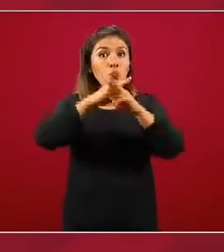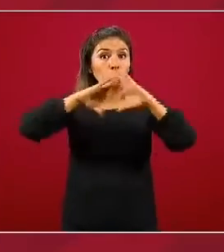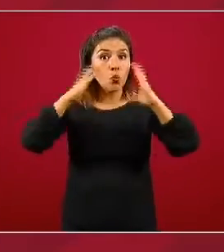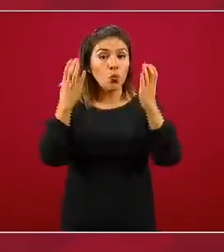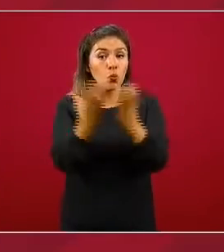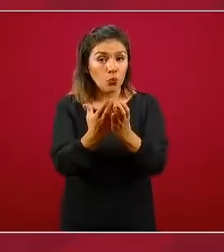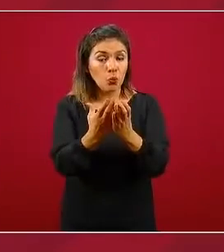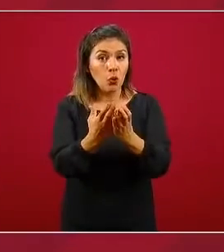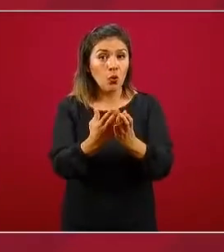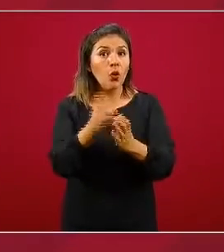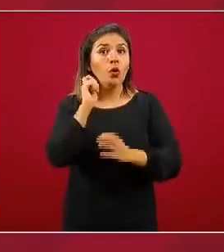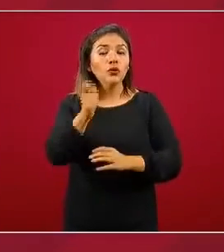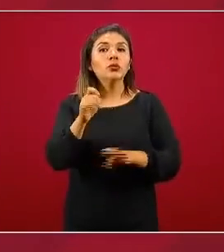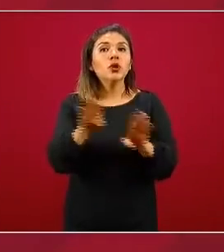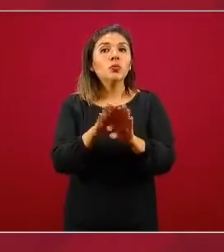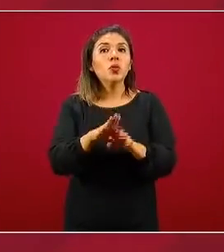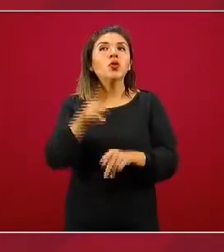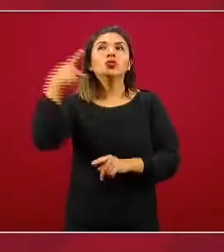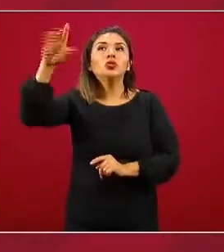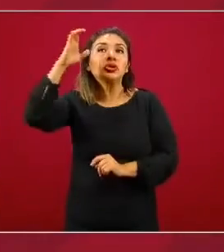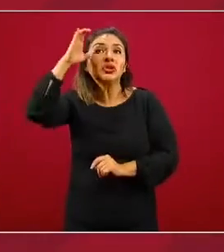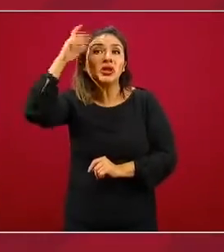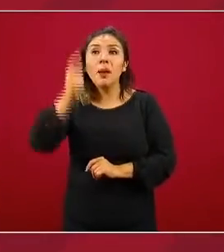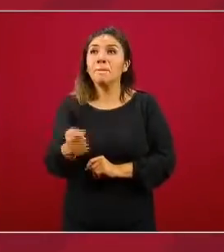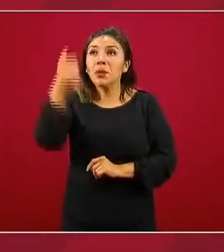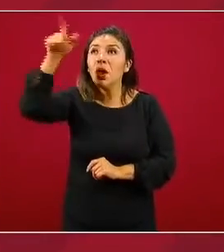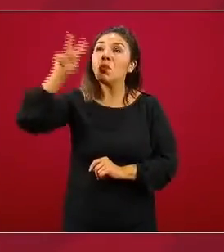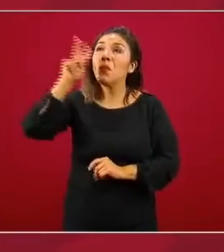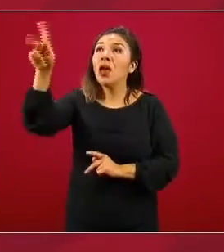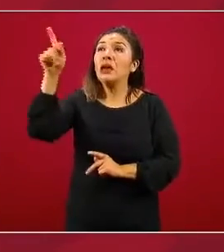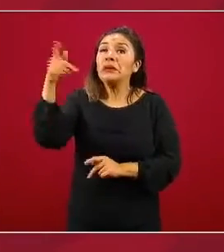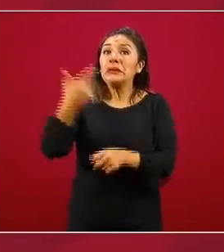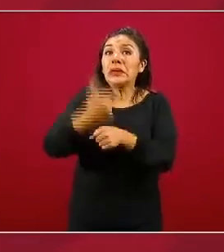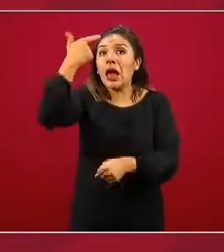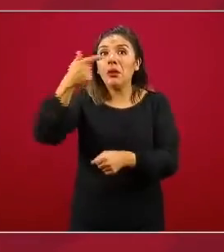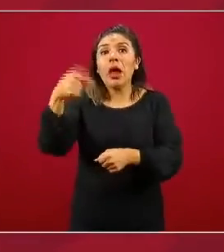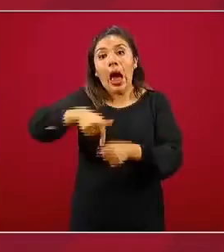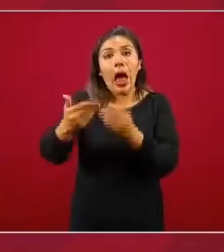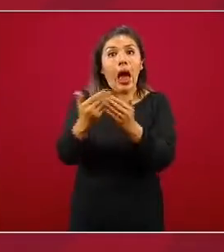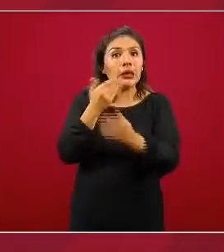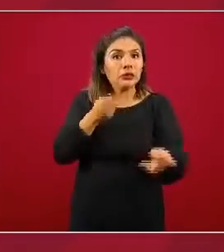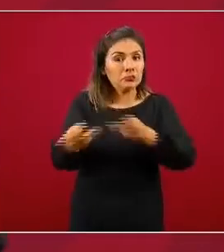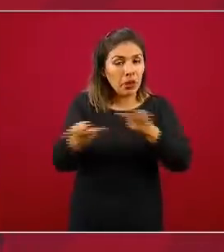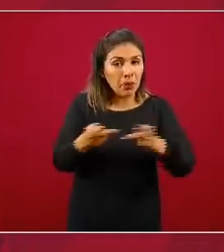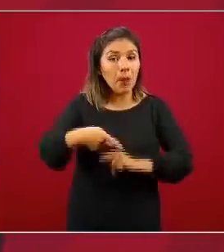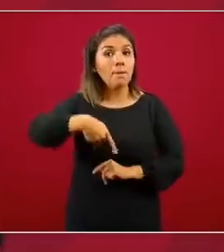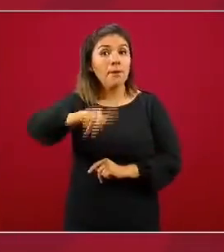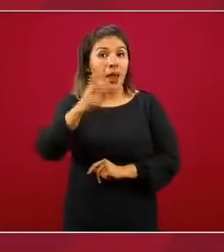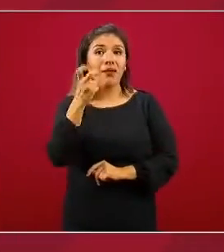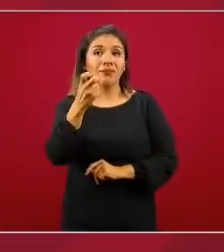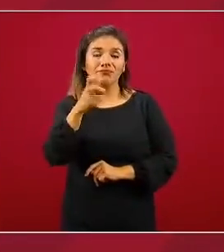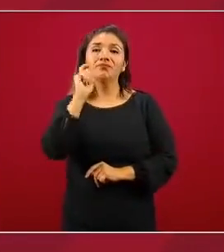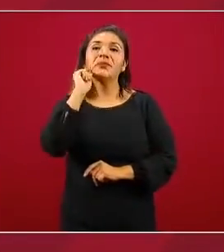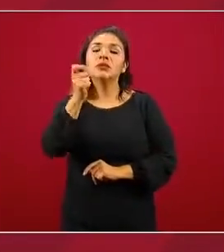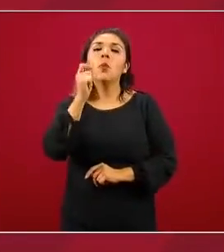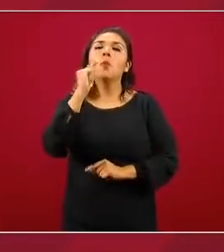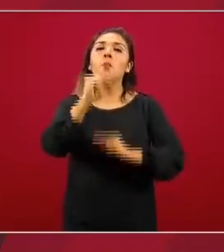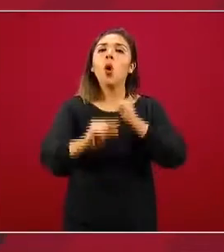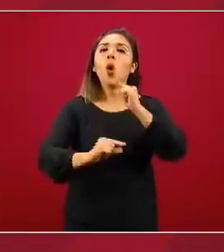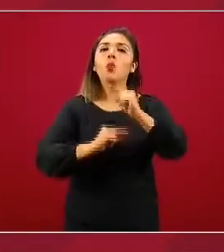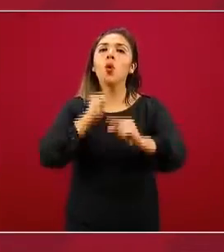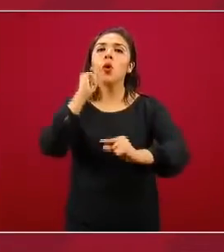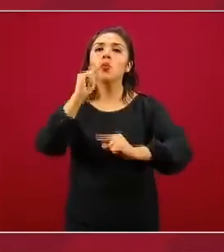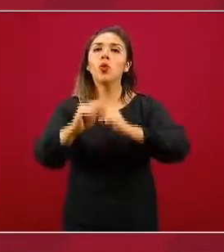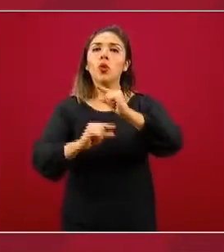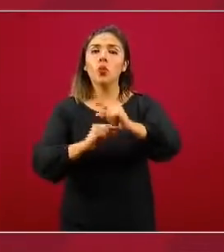directamente afectados de origen como China, que empezamos a prepararnos. Sin embargo, debemos reconocer que este es un proceso gradual en el